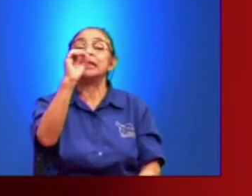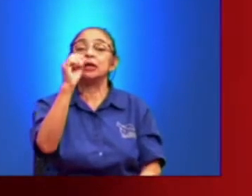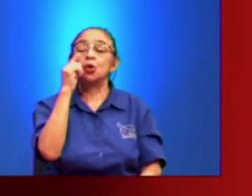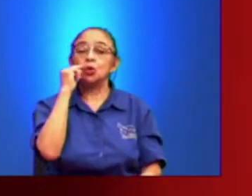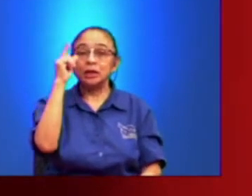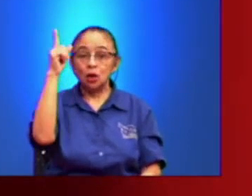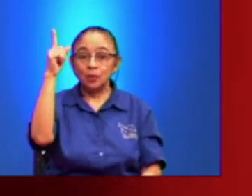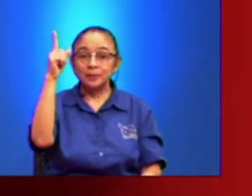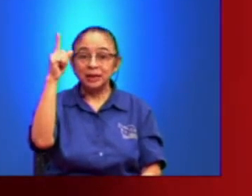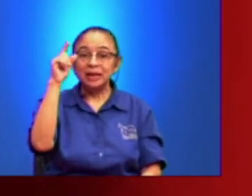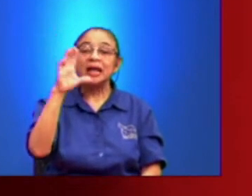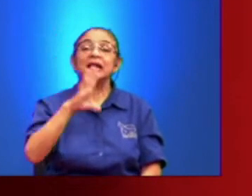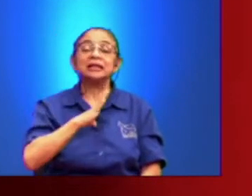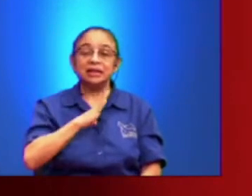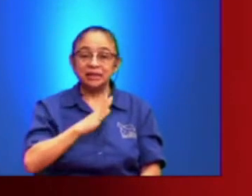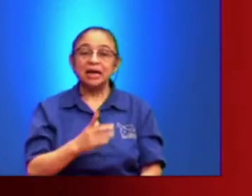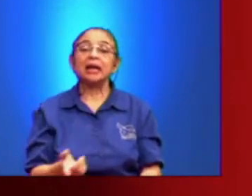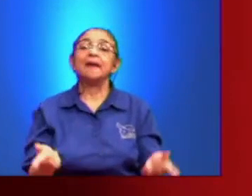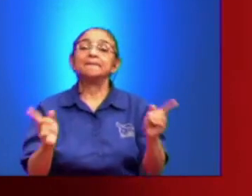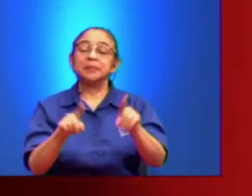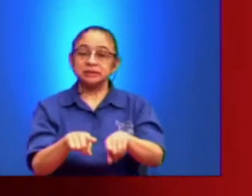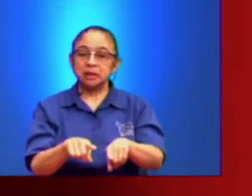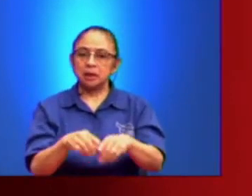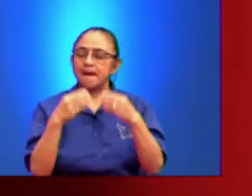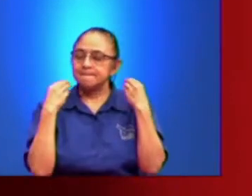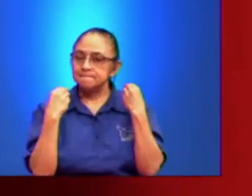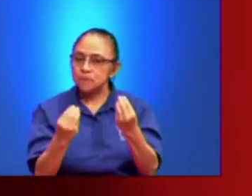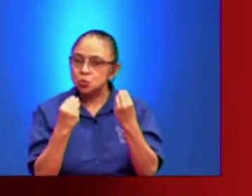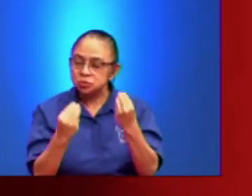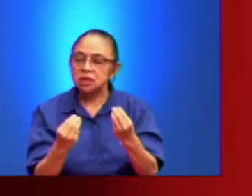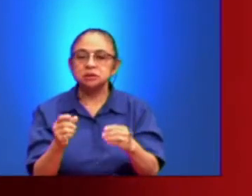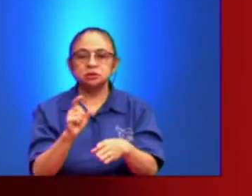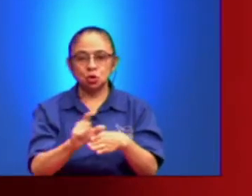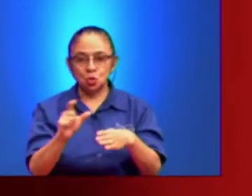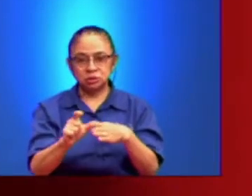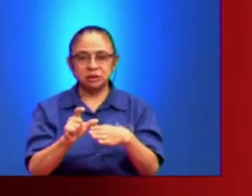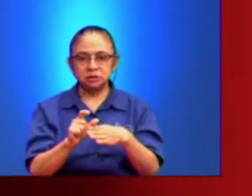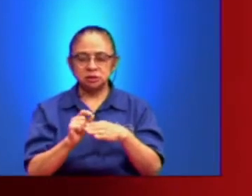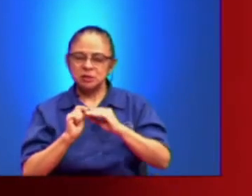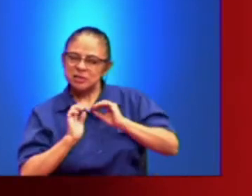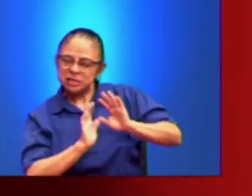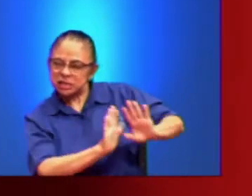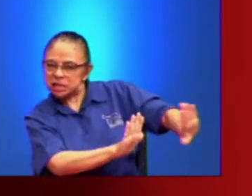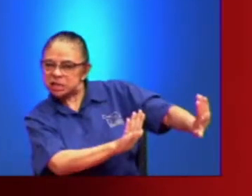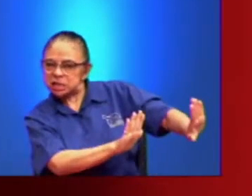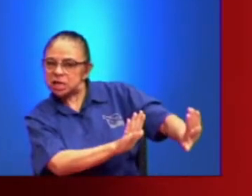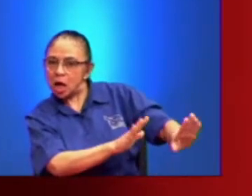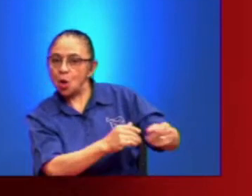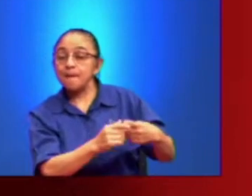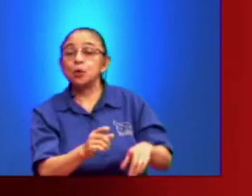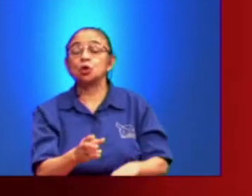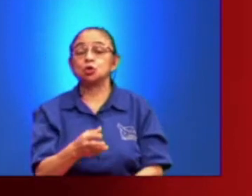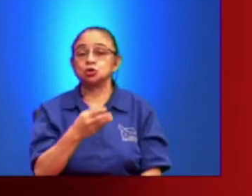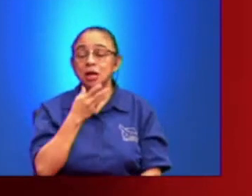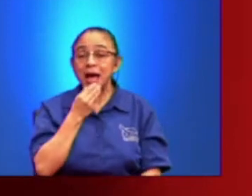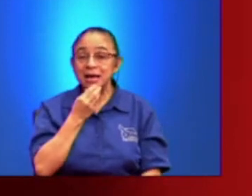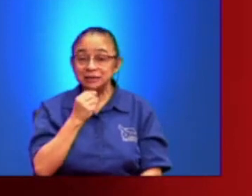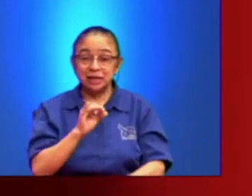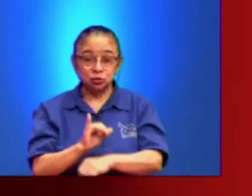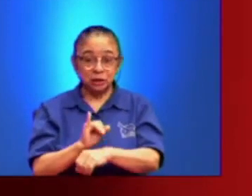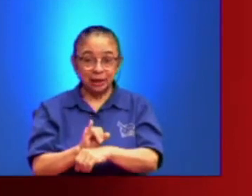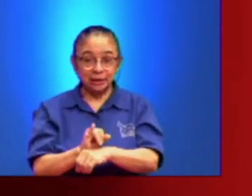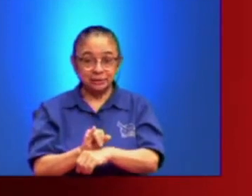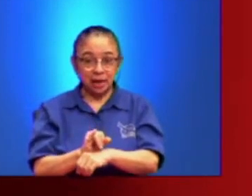debía padecer muchas cosas y ser rechazado por los ancianos los